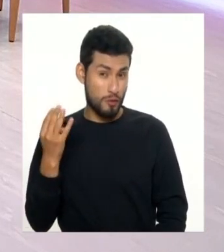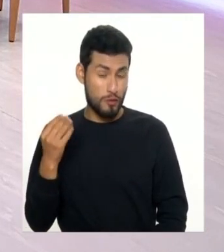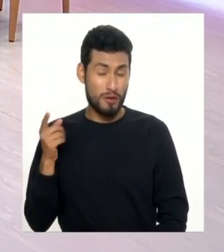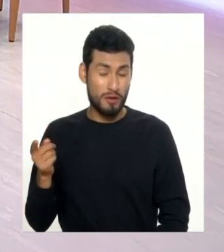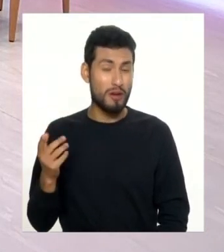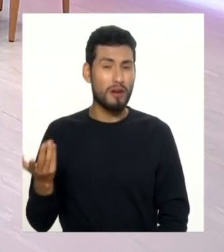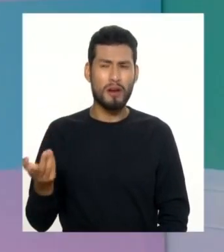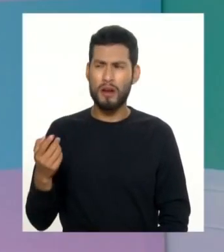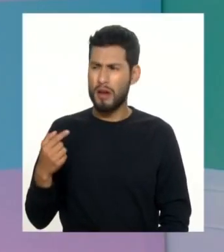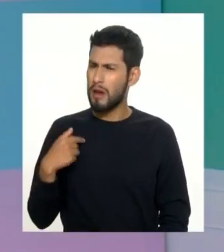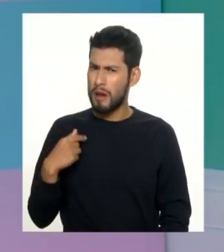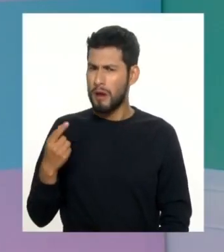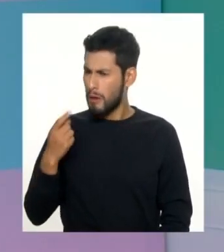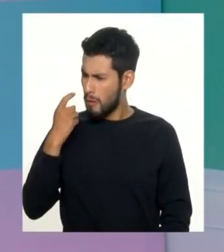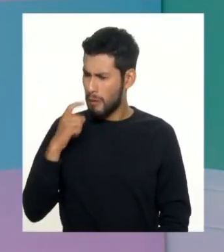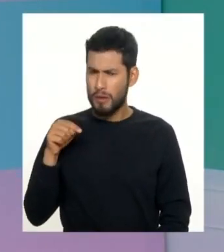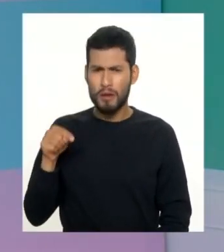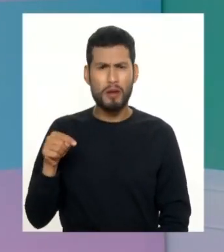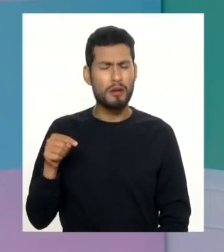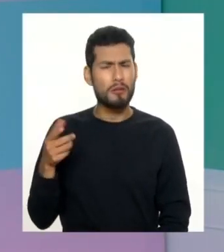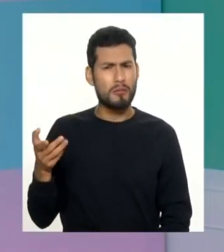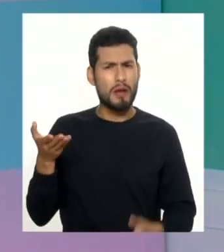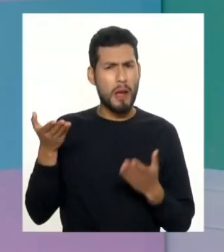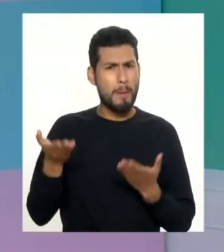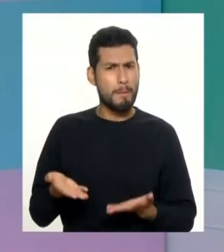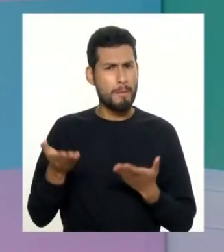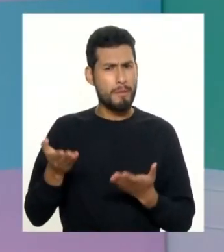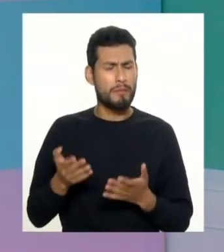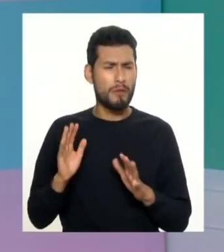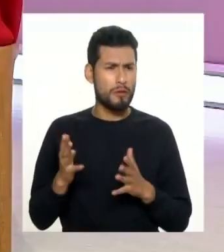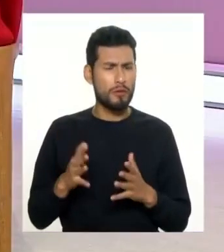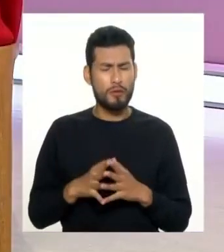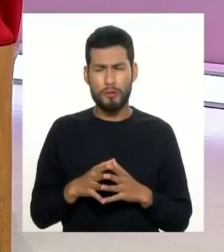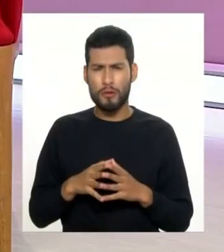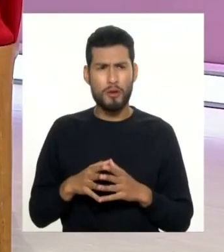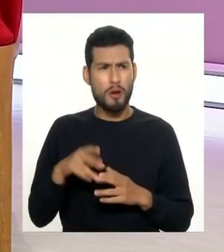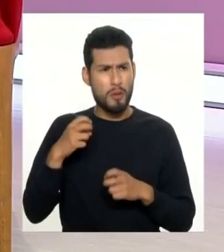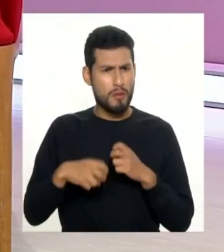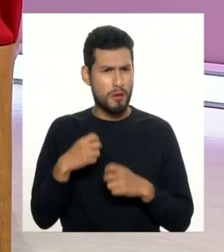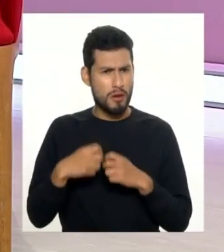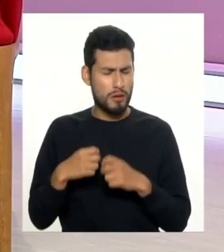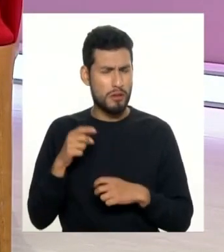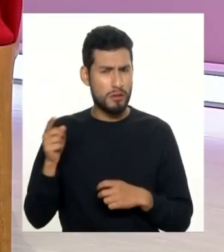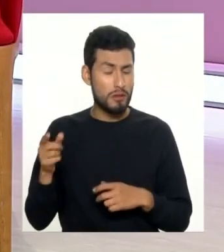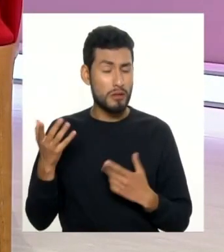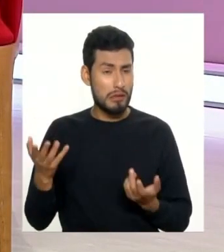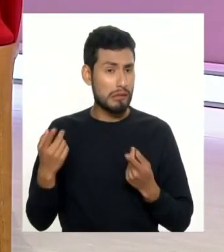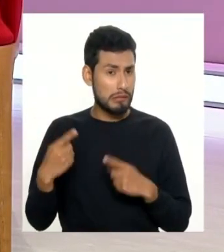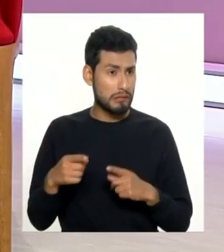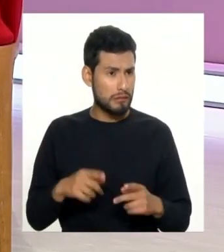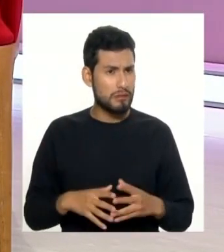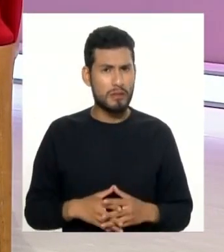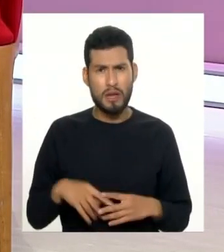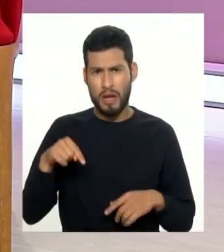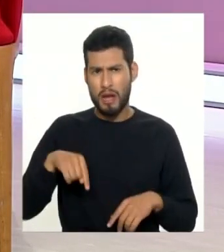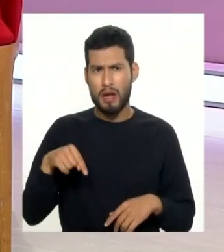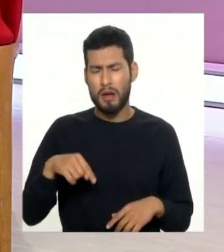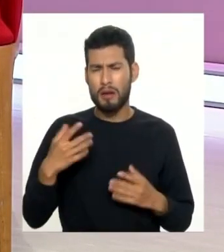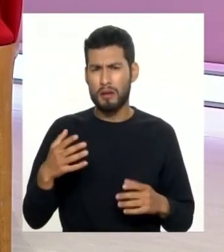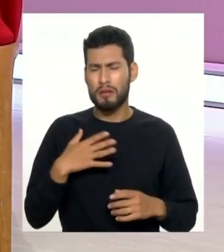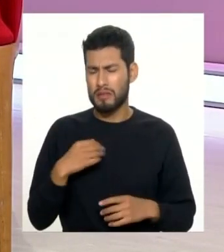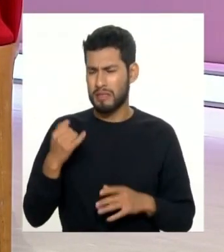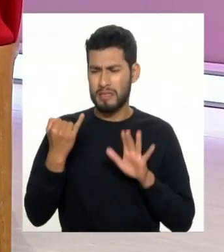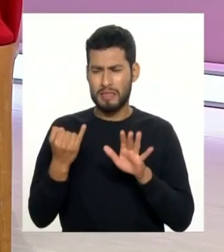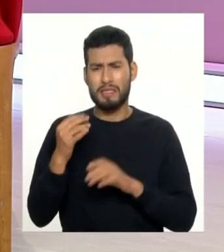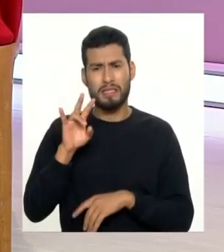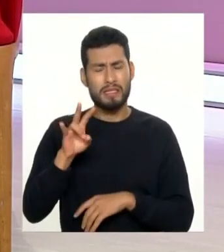mide 1,50 m, pesa, bueno, la hemos hecho bajar por el problema que está presentando. Ahora está con 67